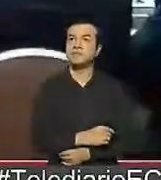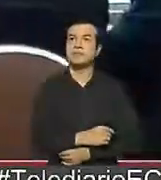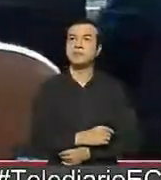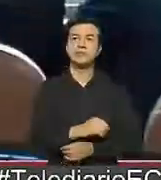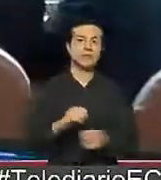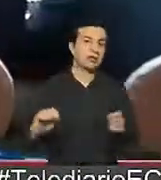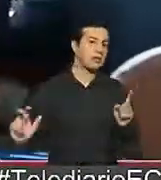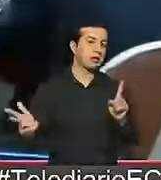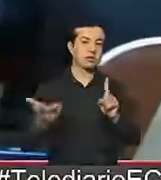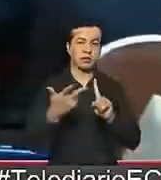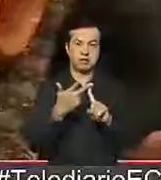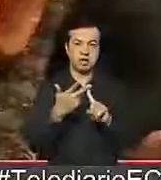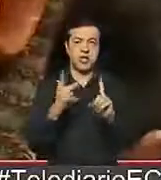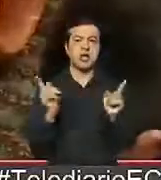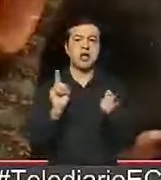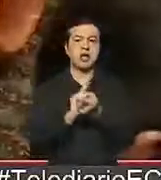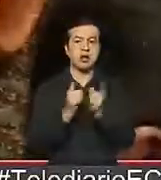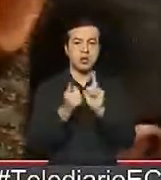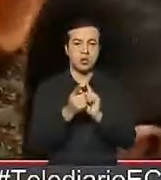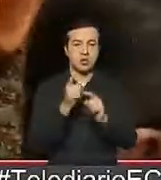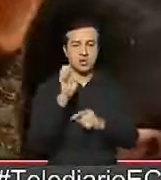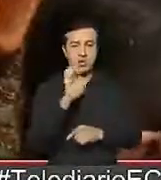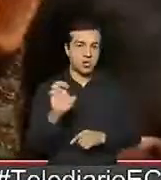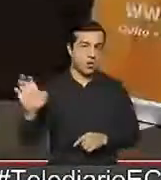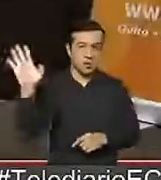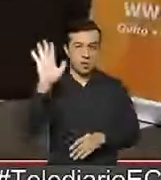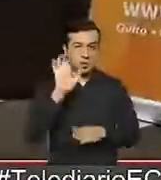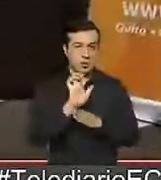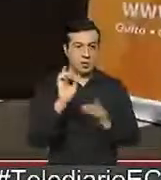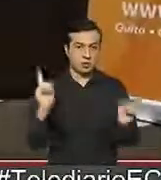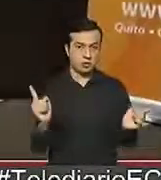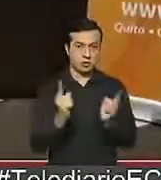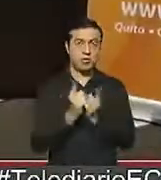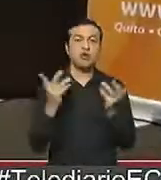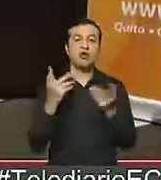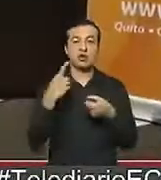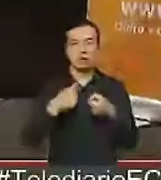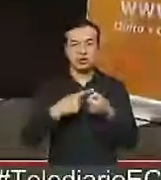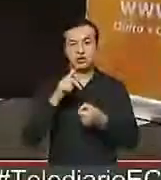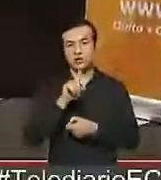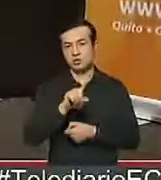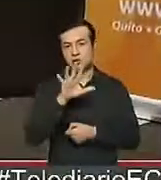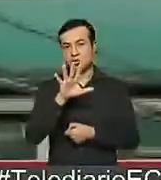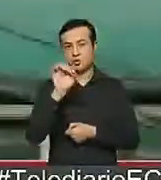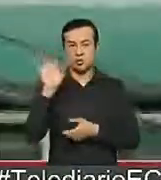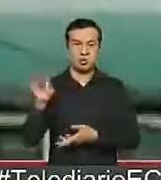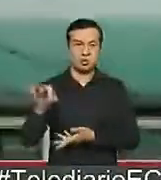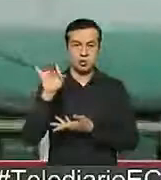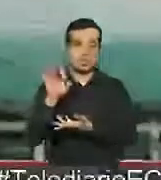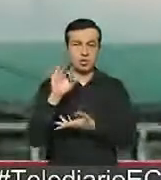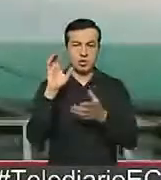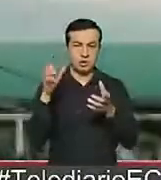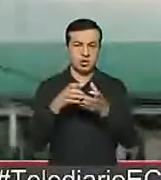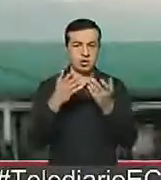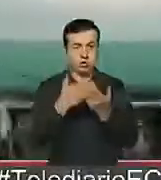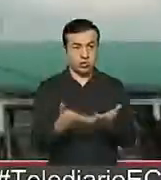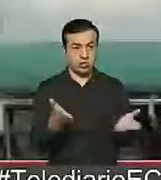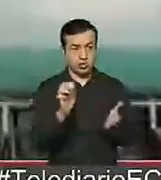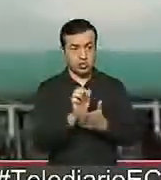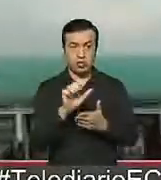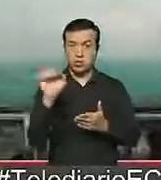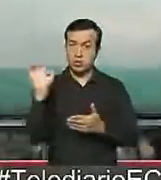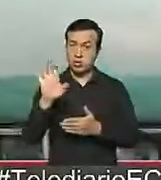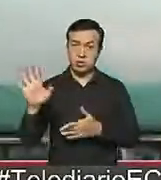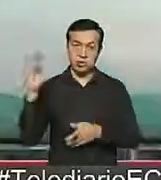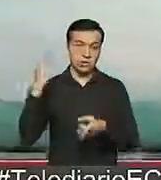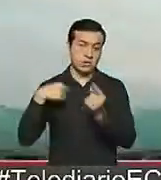El tercer encuentro empresarial Europa-Ecuador se desarrolló en Quito con la presencia de más de 150 delegados en llevar más productos del país hacia